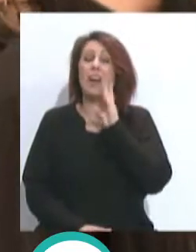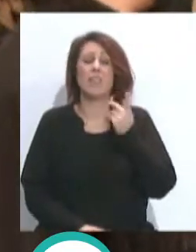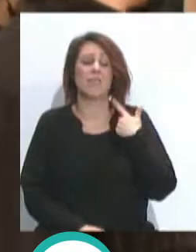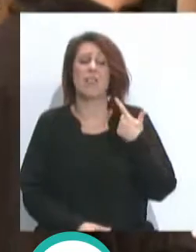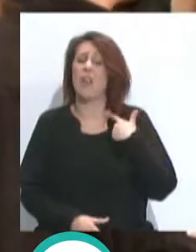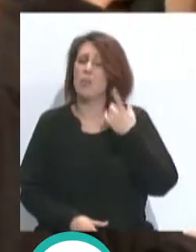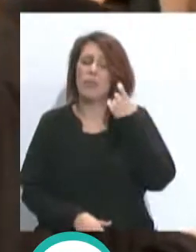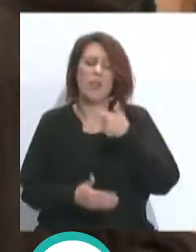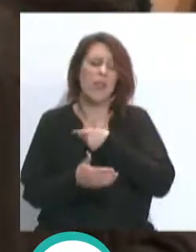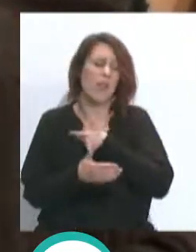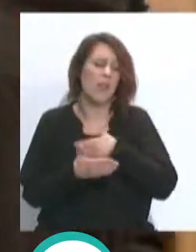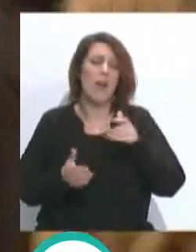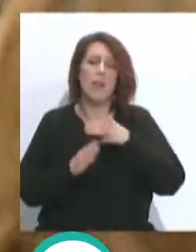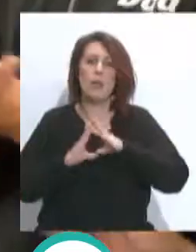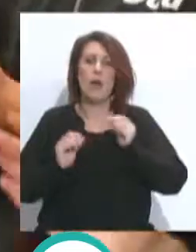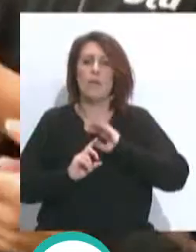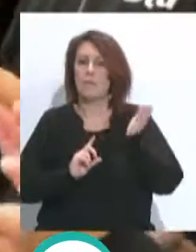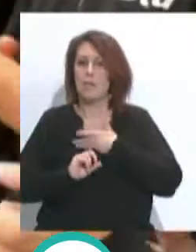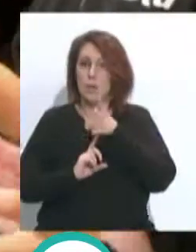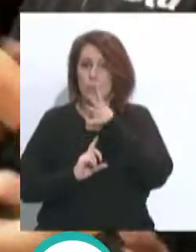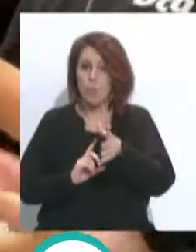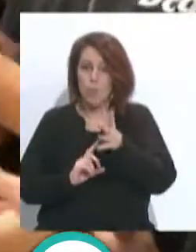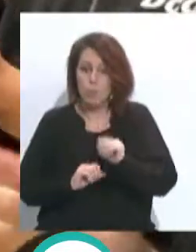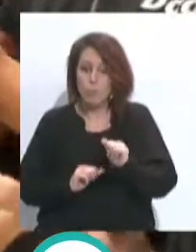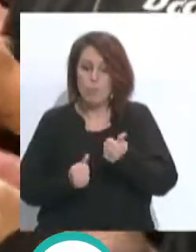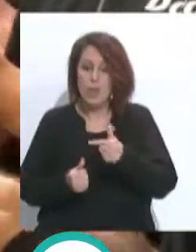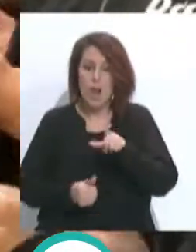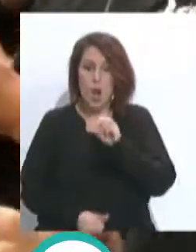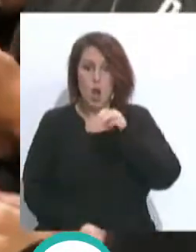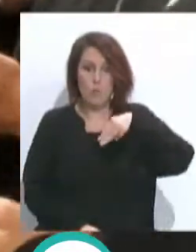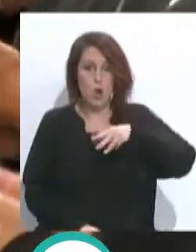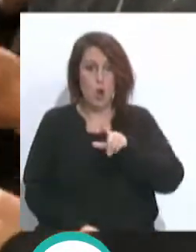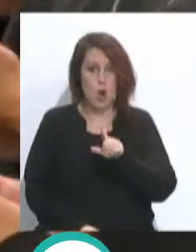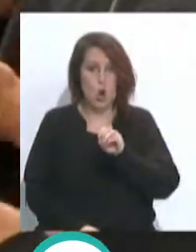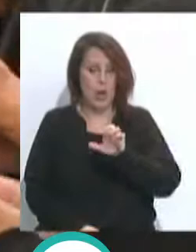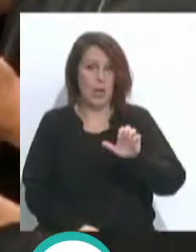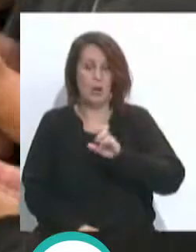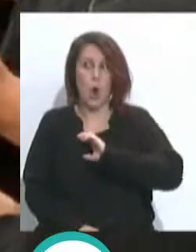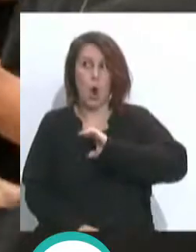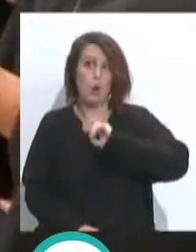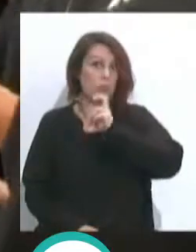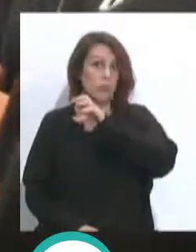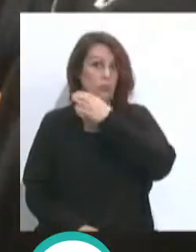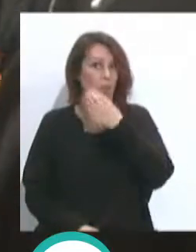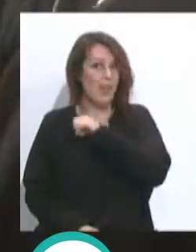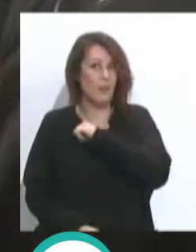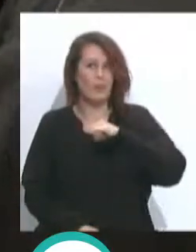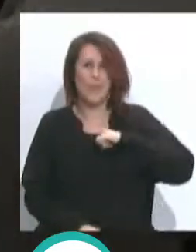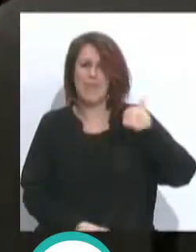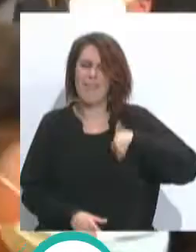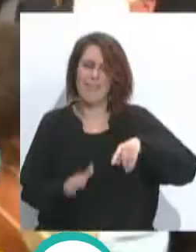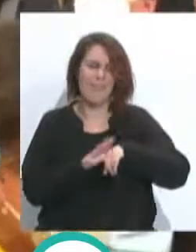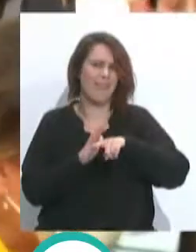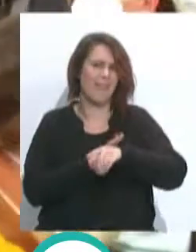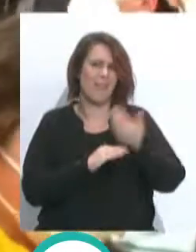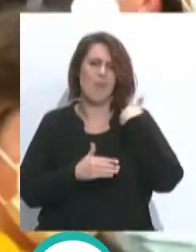estudiantes que en Andalucía se están viendo perjudicados tras la entrada en vigor de la LOMLOE, que en otras comunidades autónomas ya se gestionó